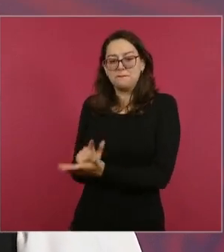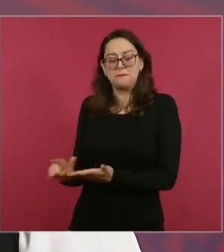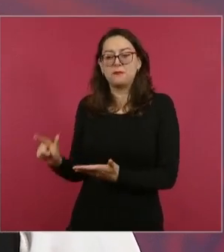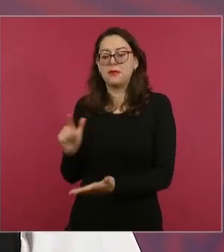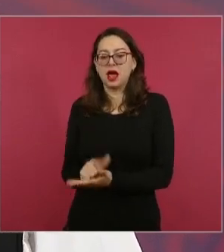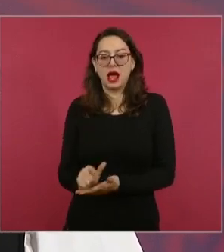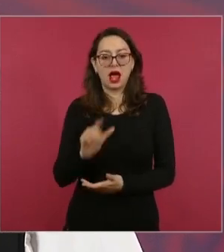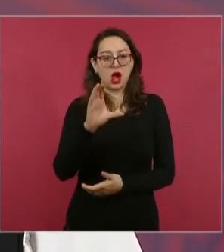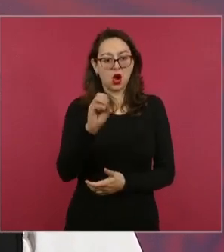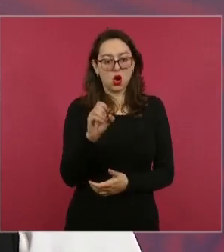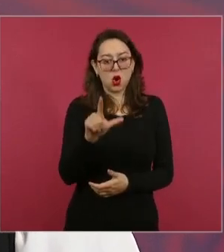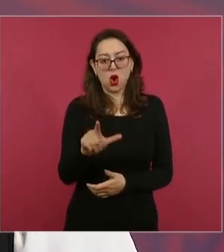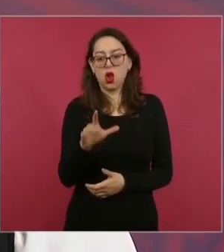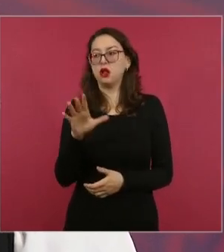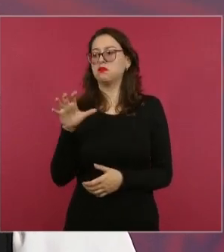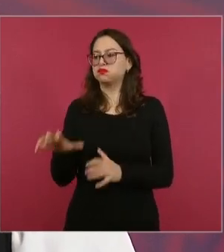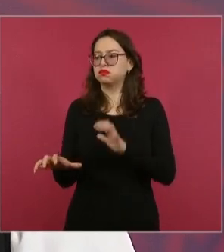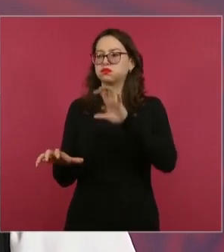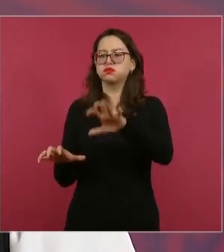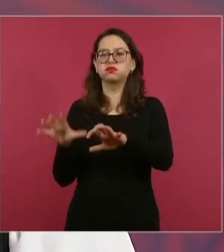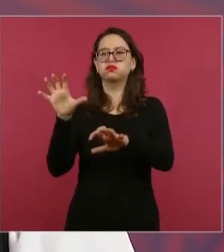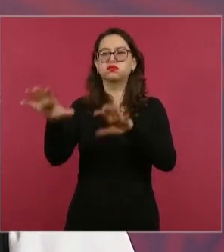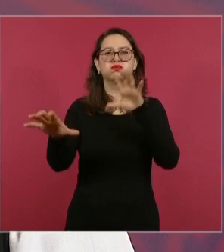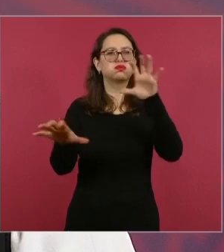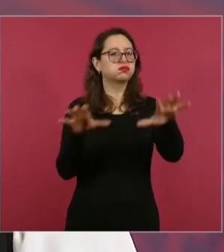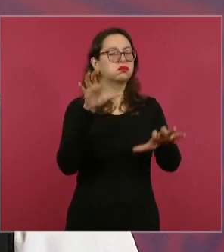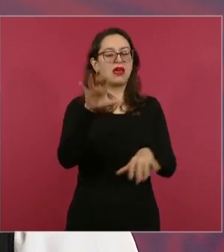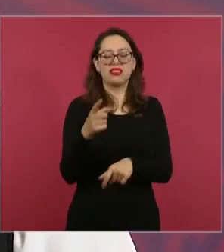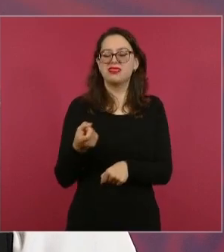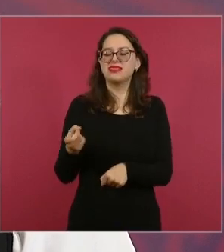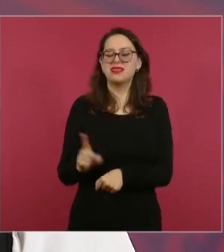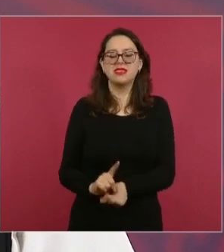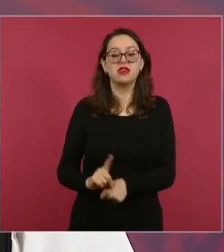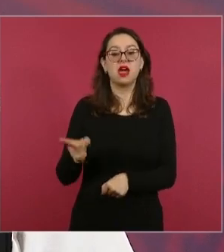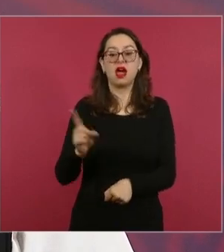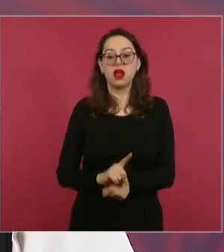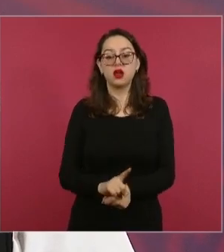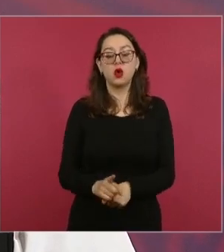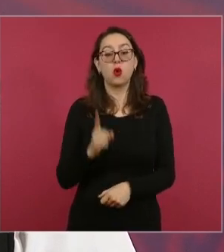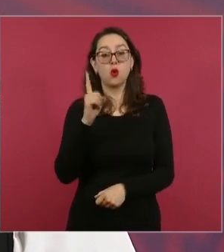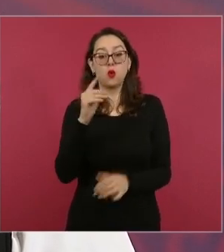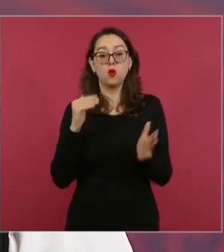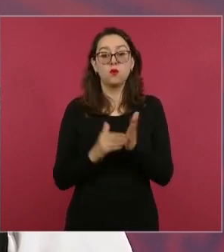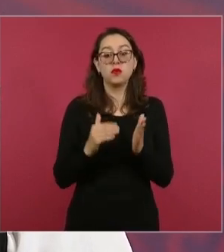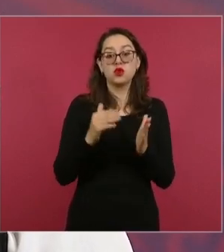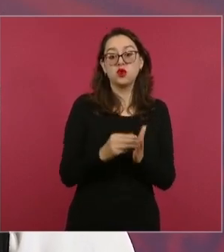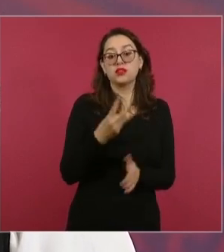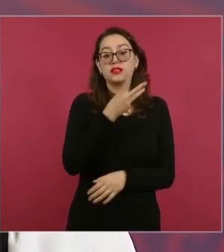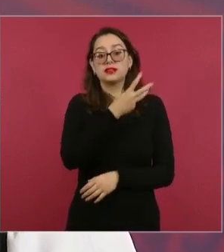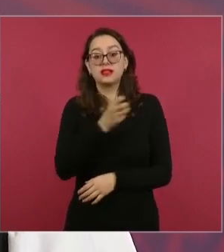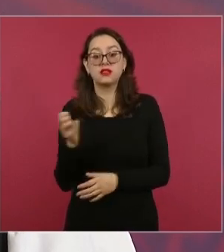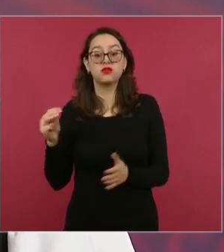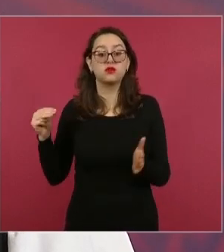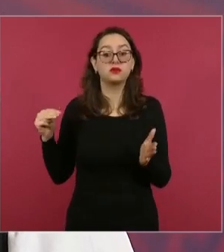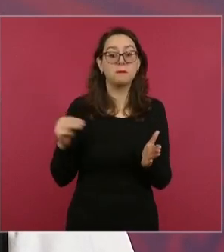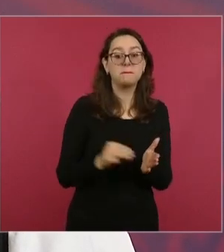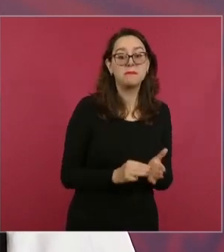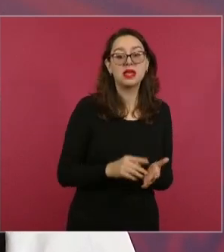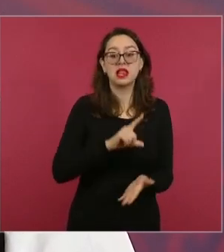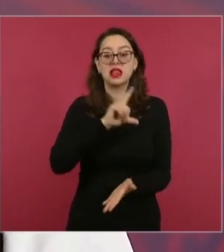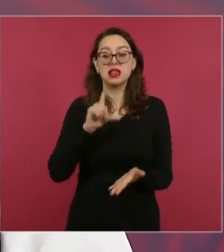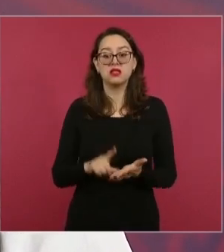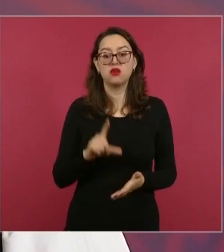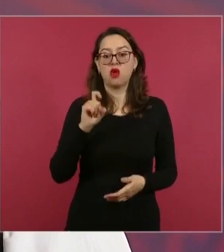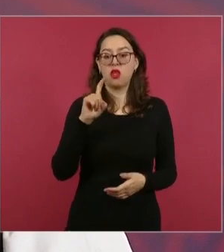colonias y comunidades llevando la distribución diaria de más de 1,300000 l de agua eh